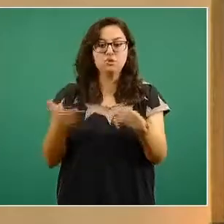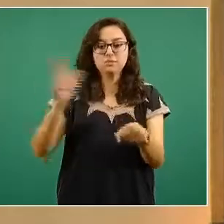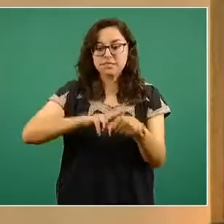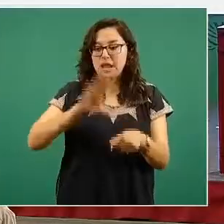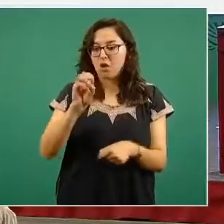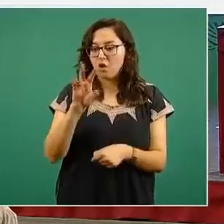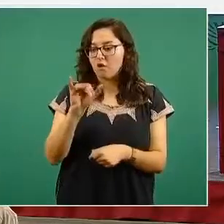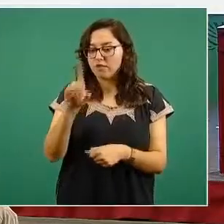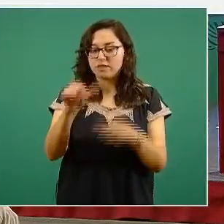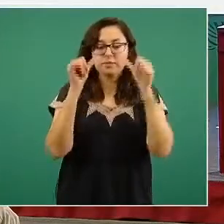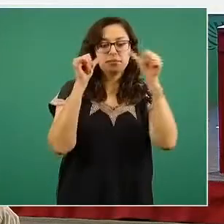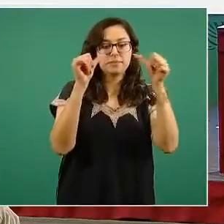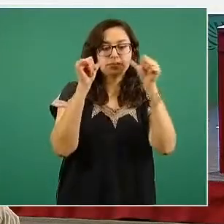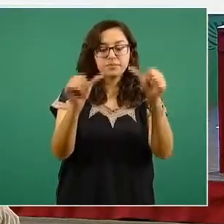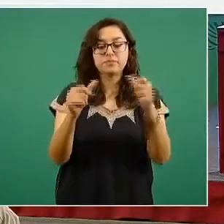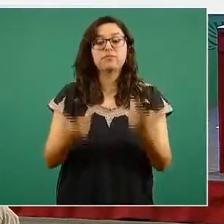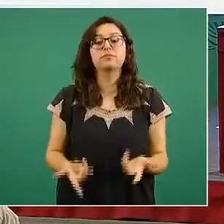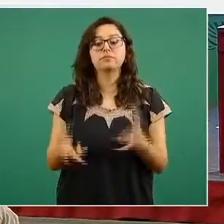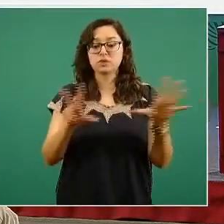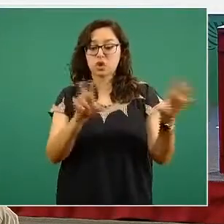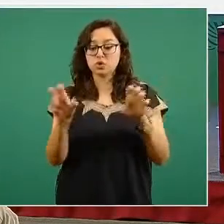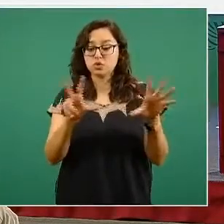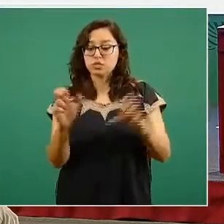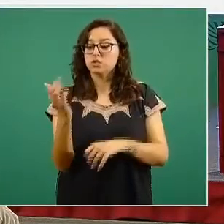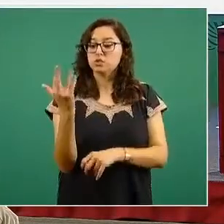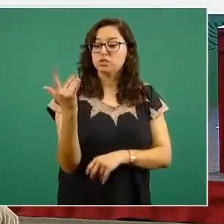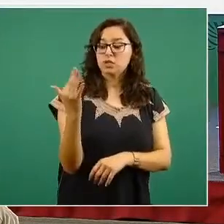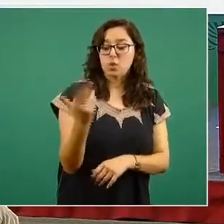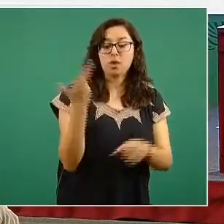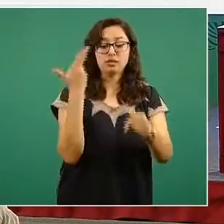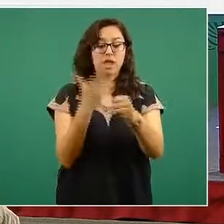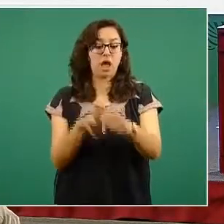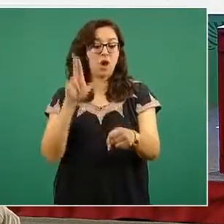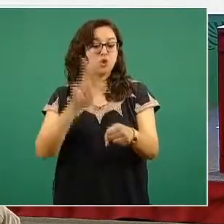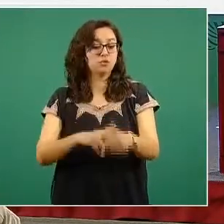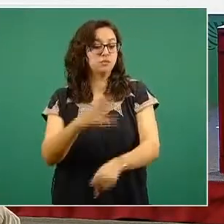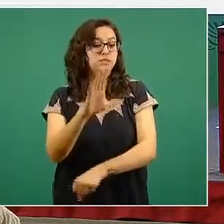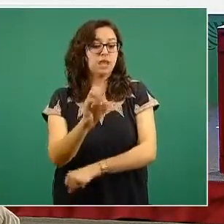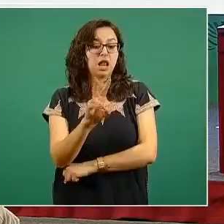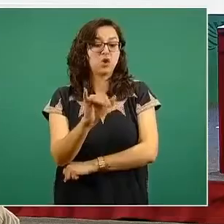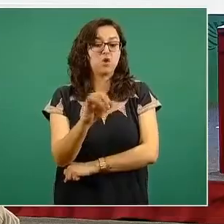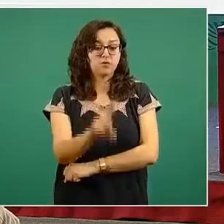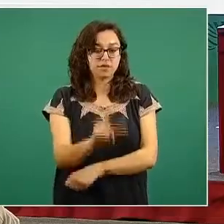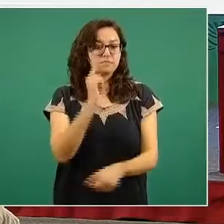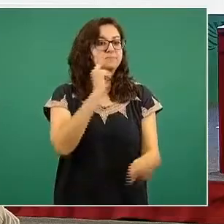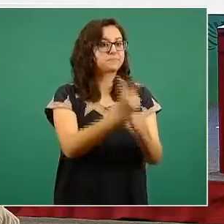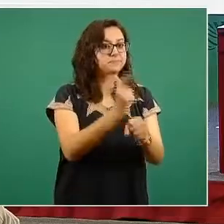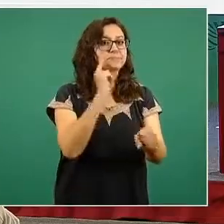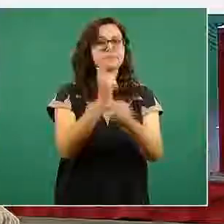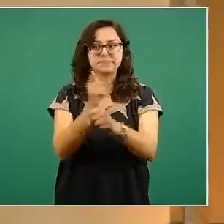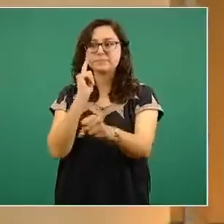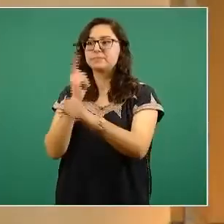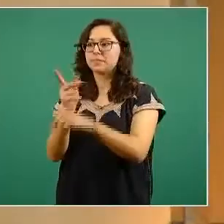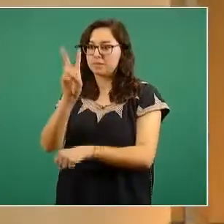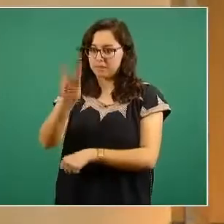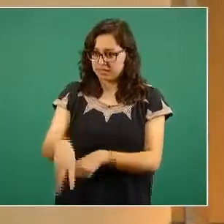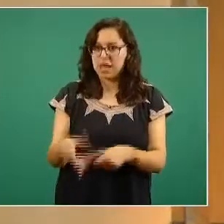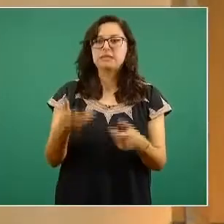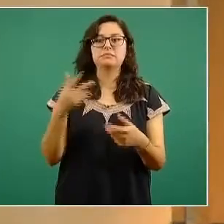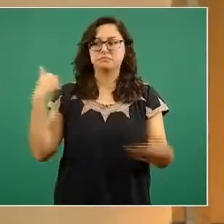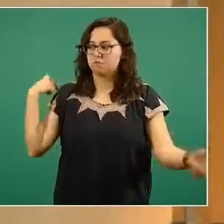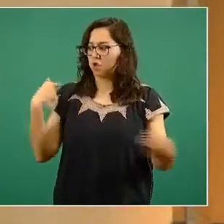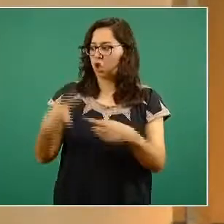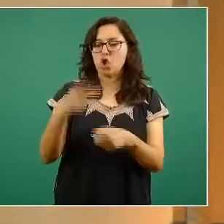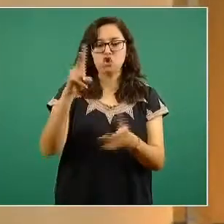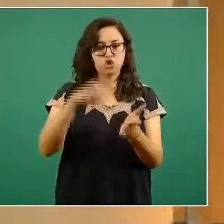COVID. Más de 850 hospitales COVID que fueron identificados por el trabajo que estuvieron realizando a lo largo de